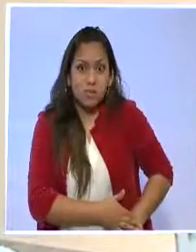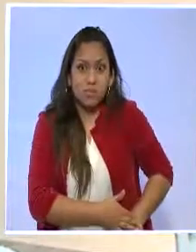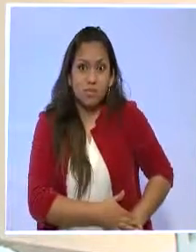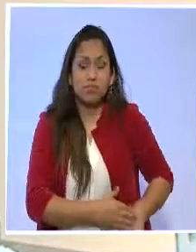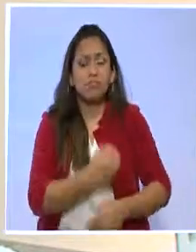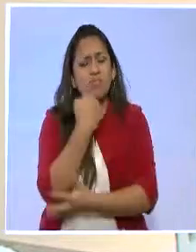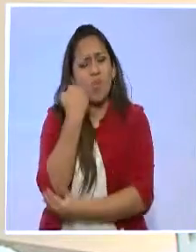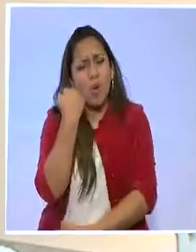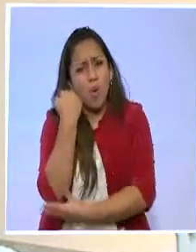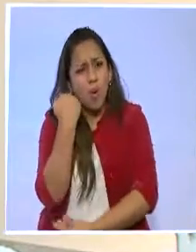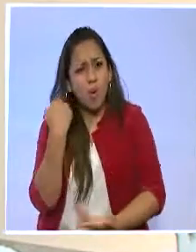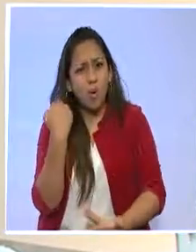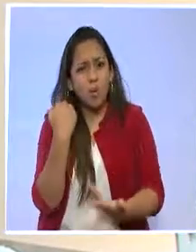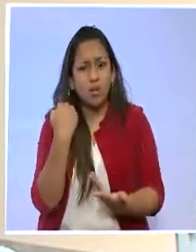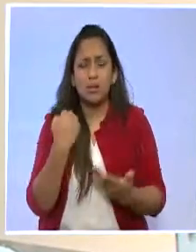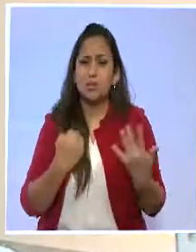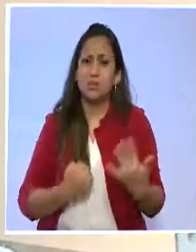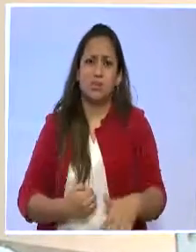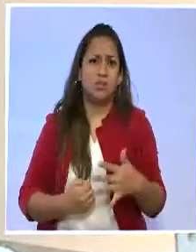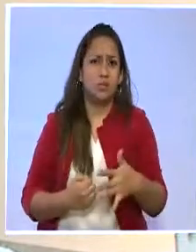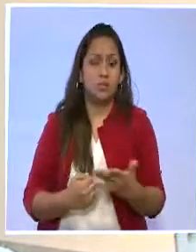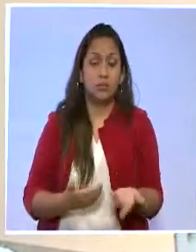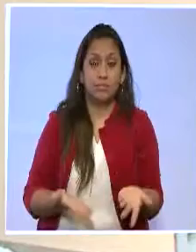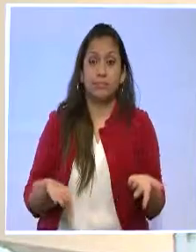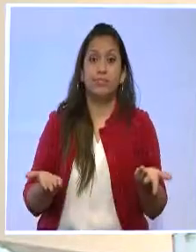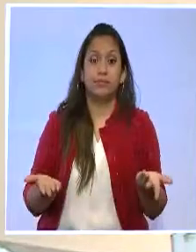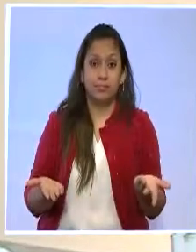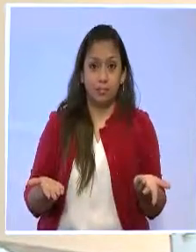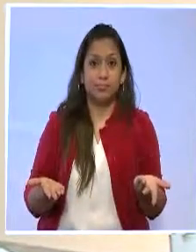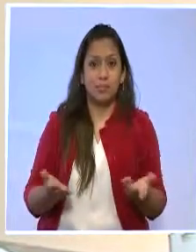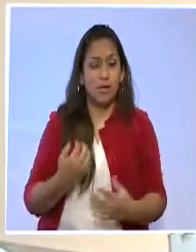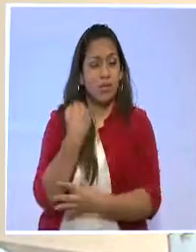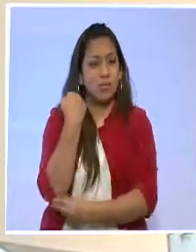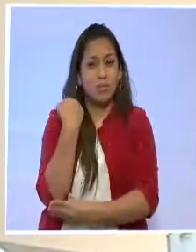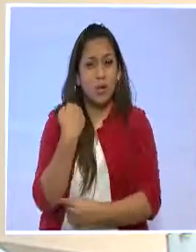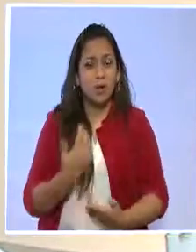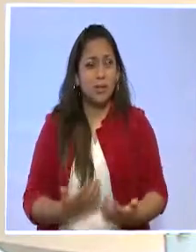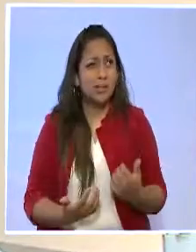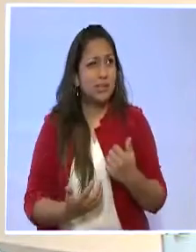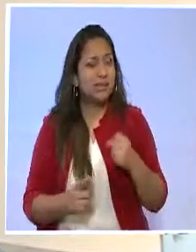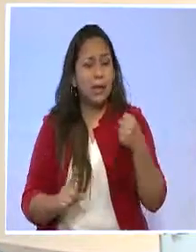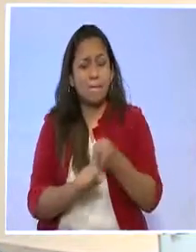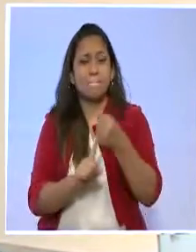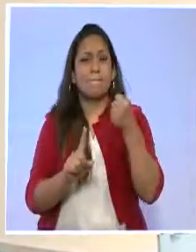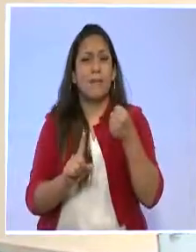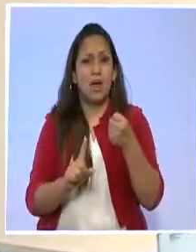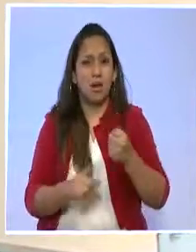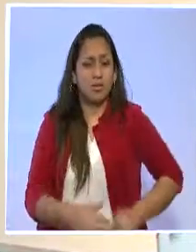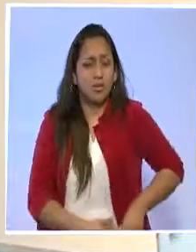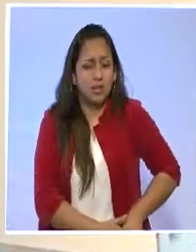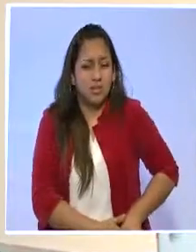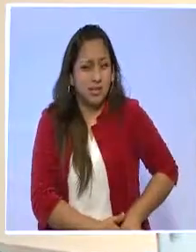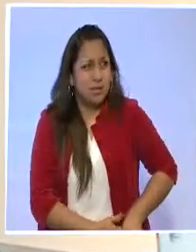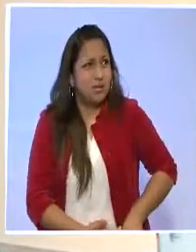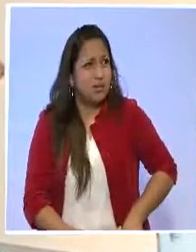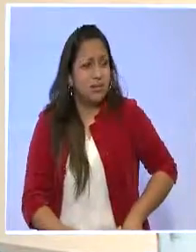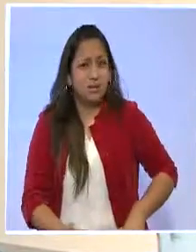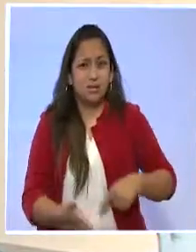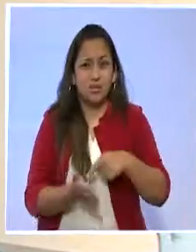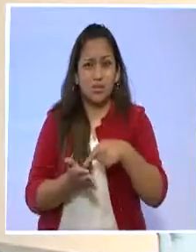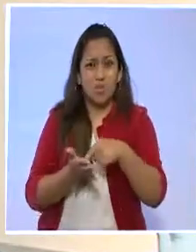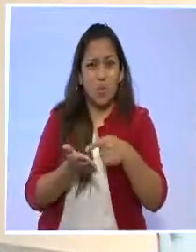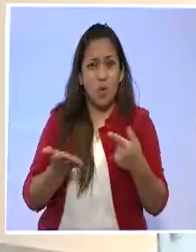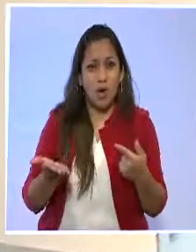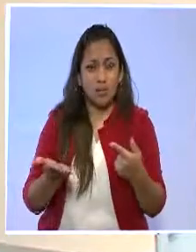pobres porque tú no discierne si esos esos servicios a los que tú estás subiendo el impuesto son utilizados también